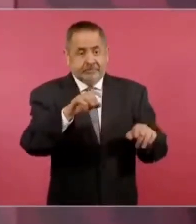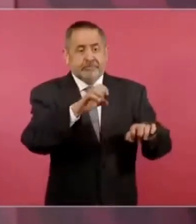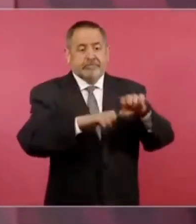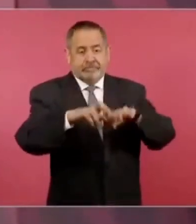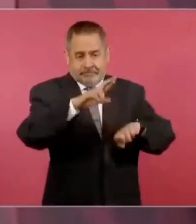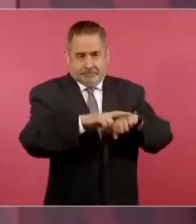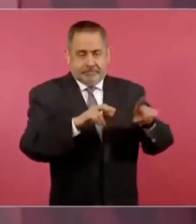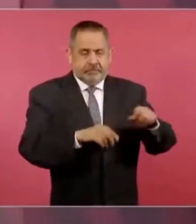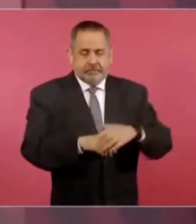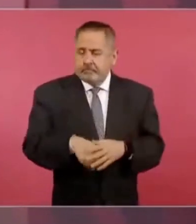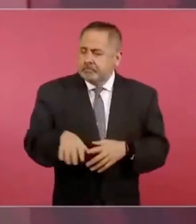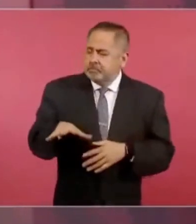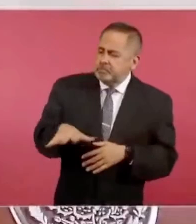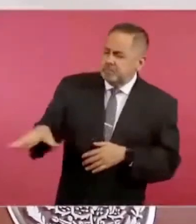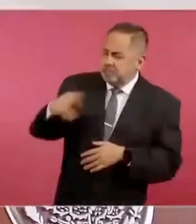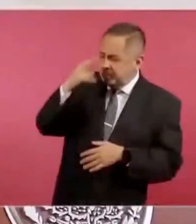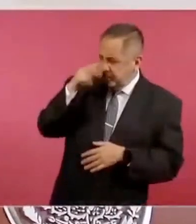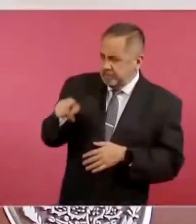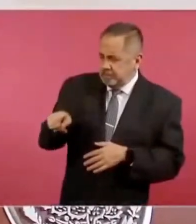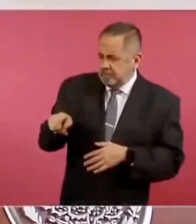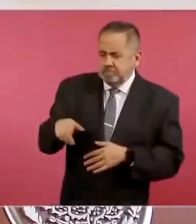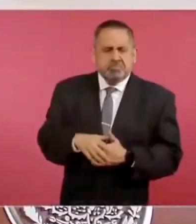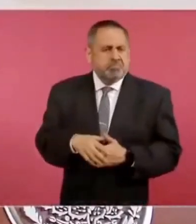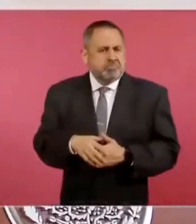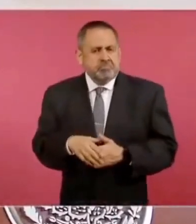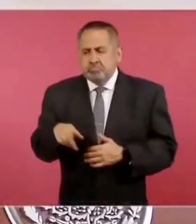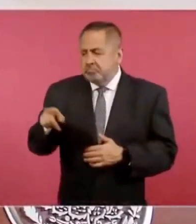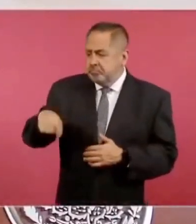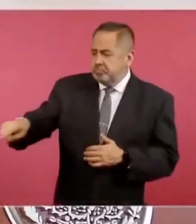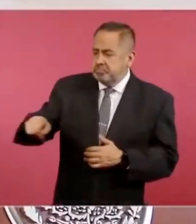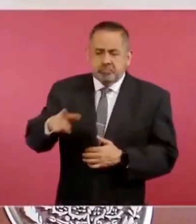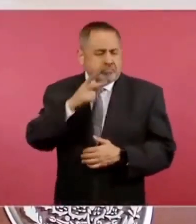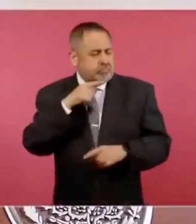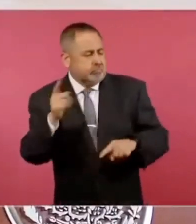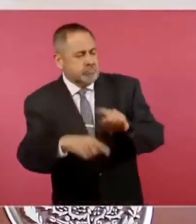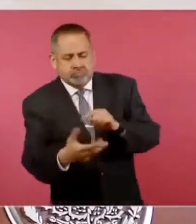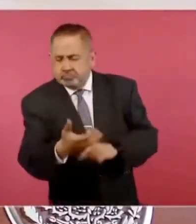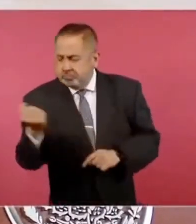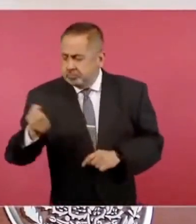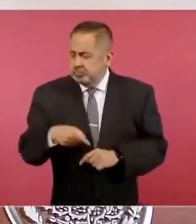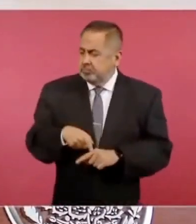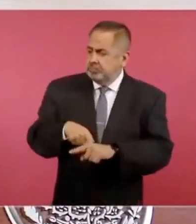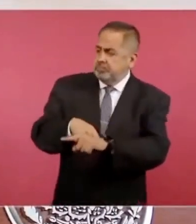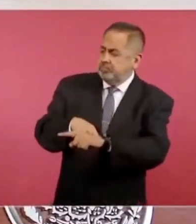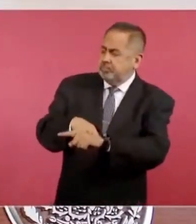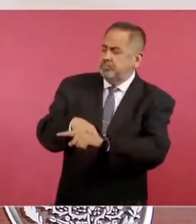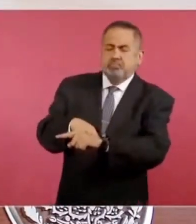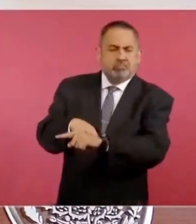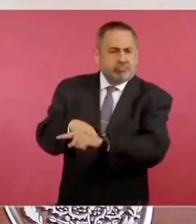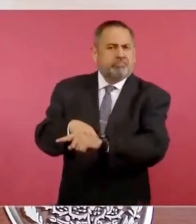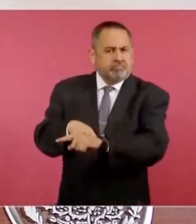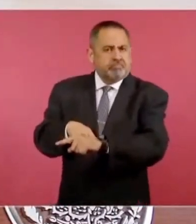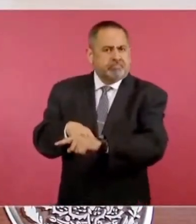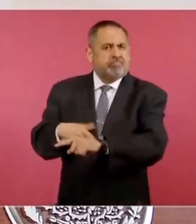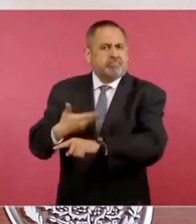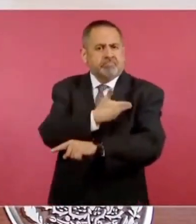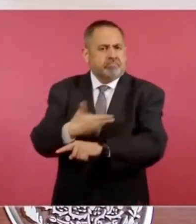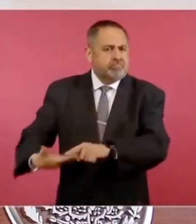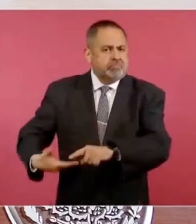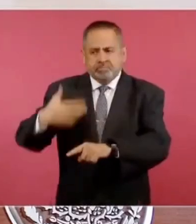su postura acerca del conflicto petrolero se resume cuando sostiene que el presidente Cárdenas tenía